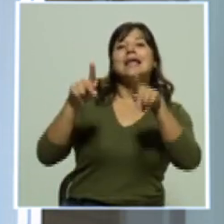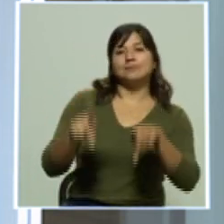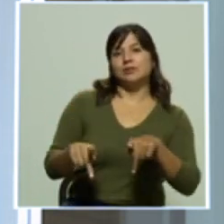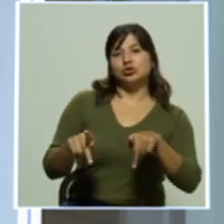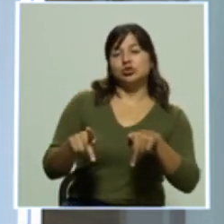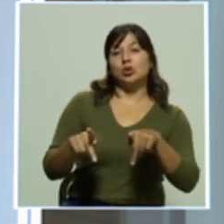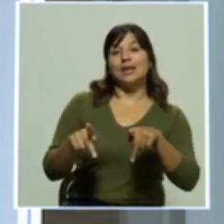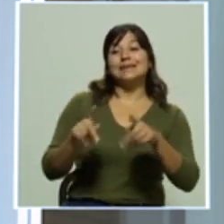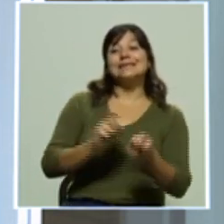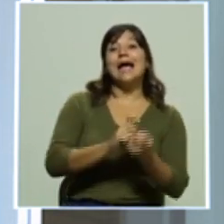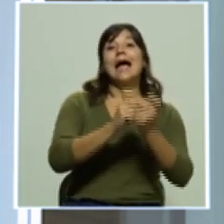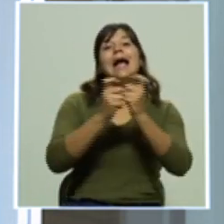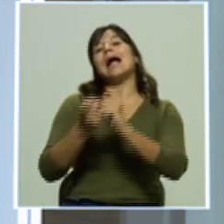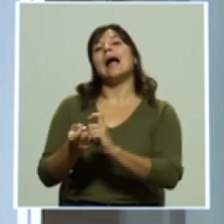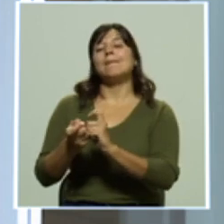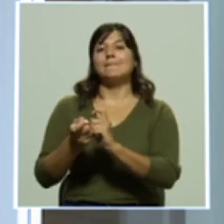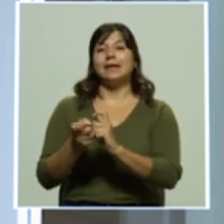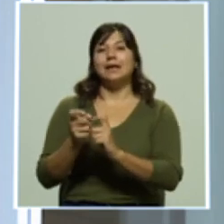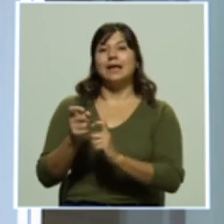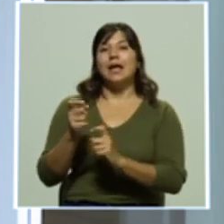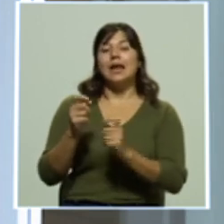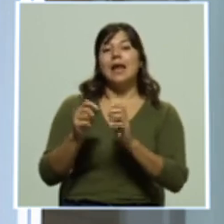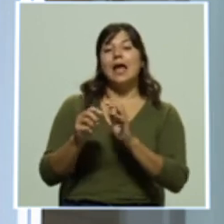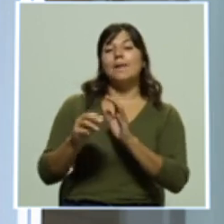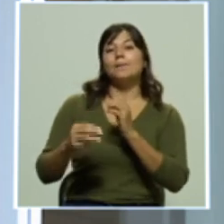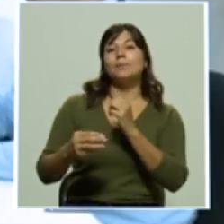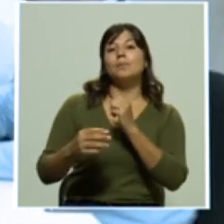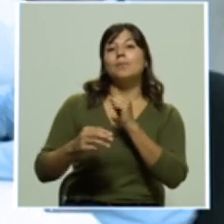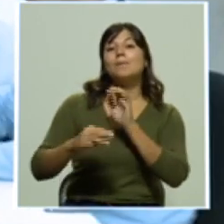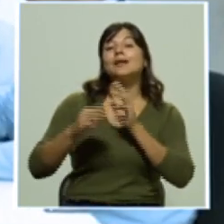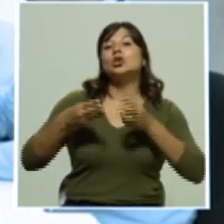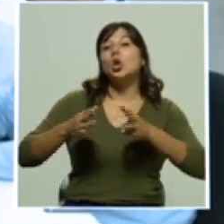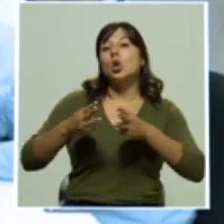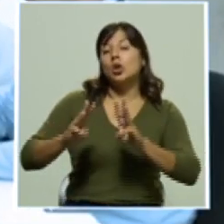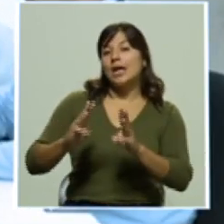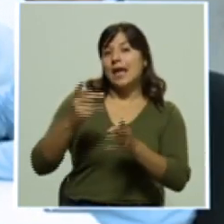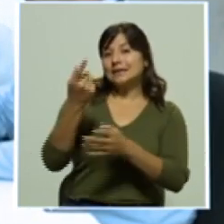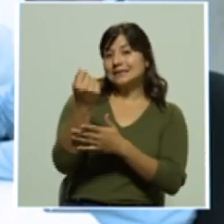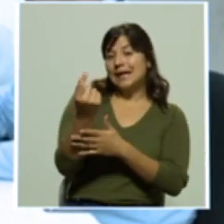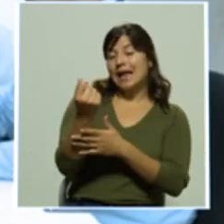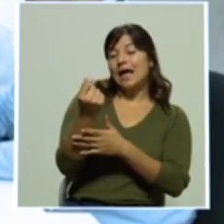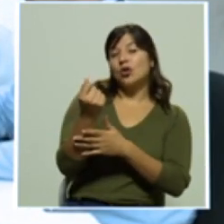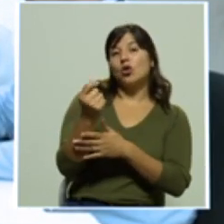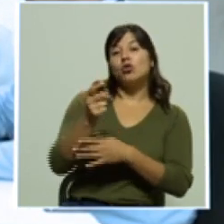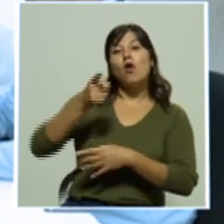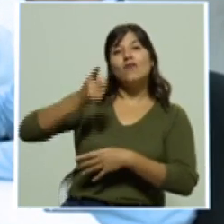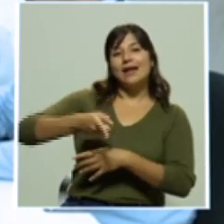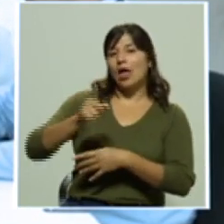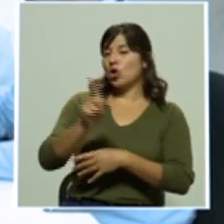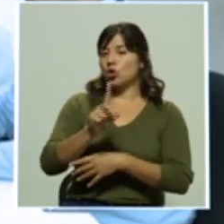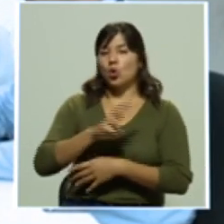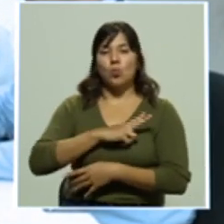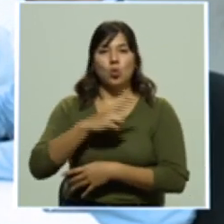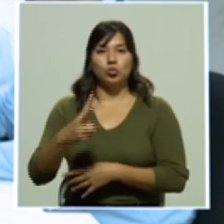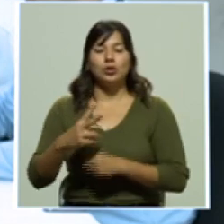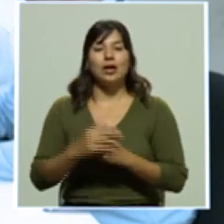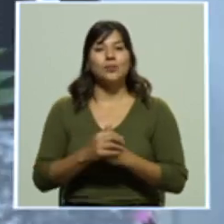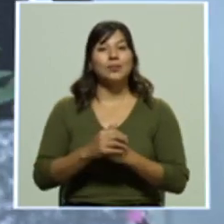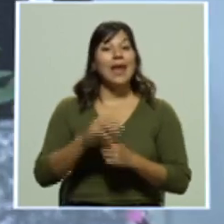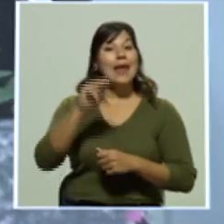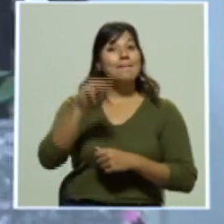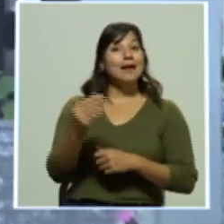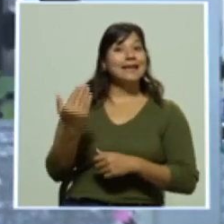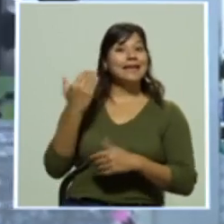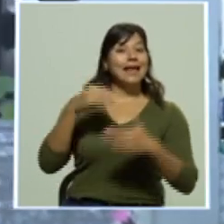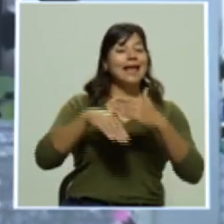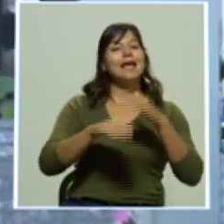el texto dictaminado al cabo de 6 meses. Veamos. A diferencia del proyecto que se dictaminó el martes anterior en la